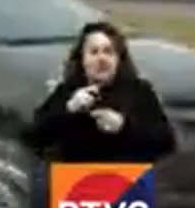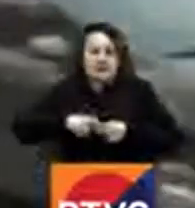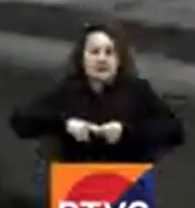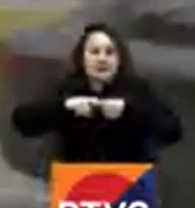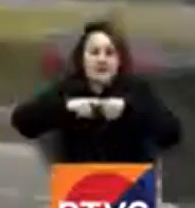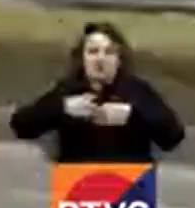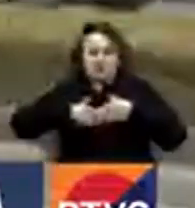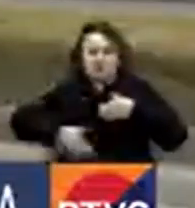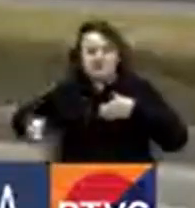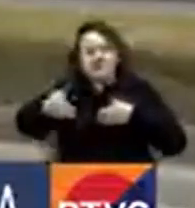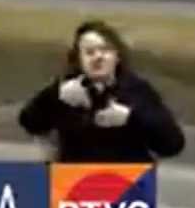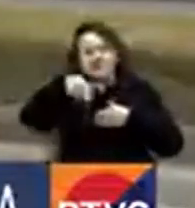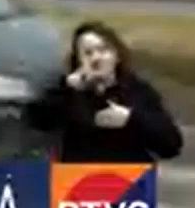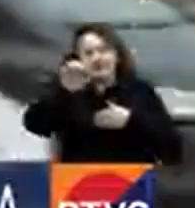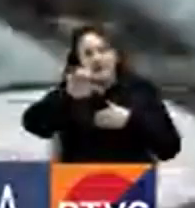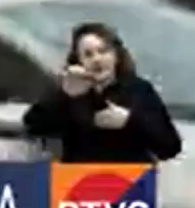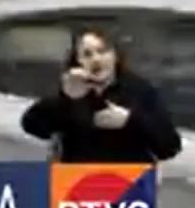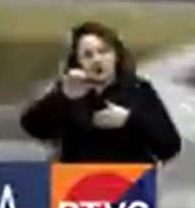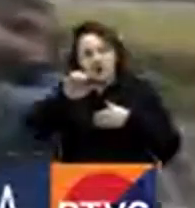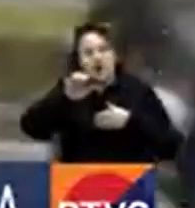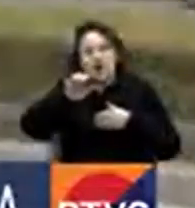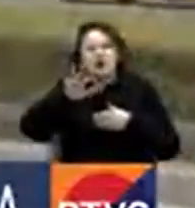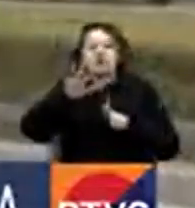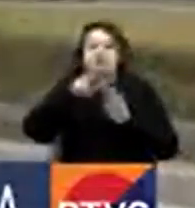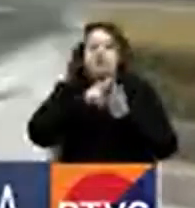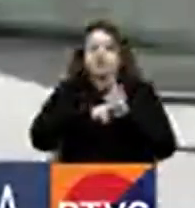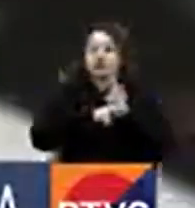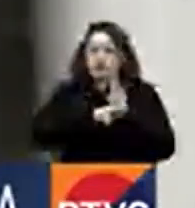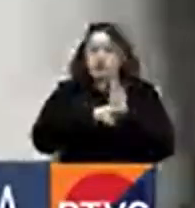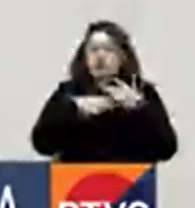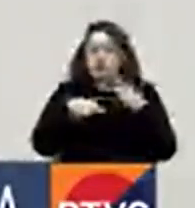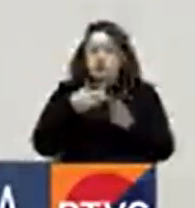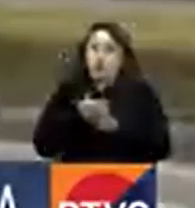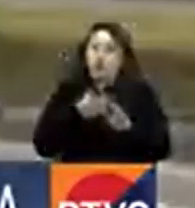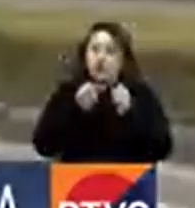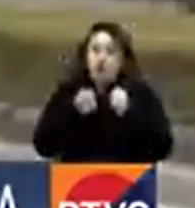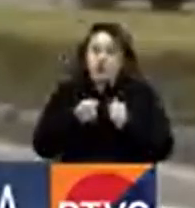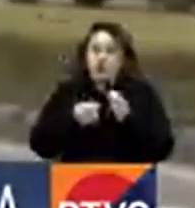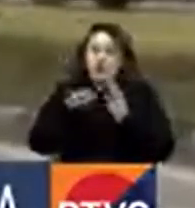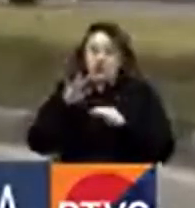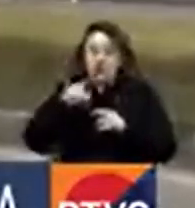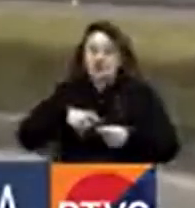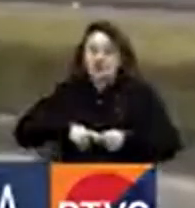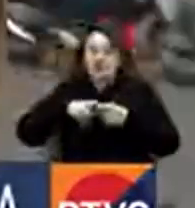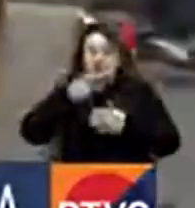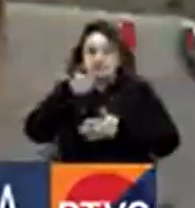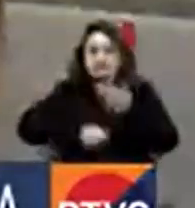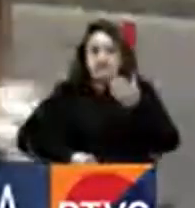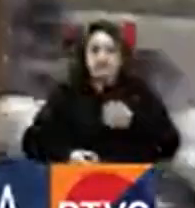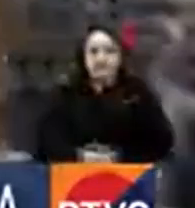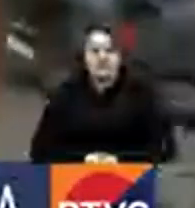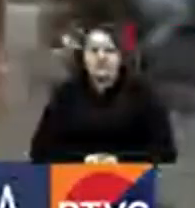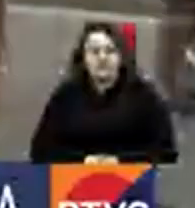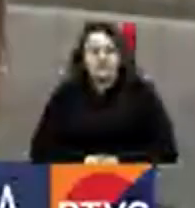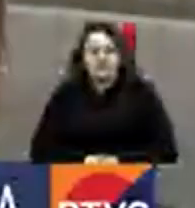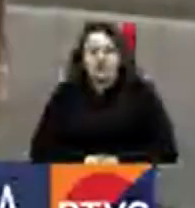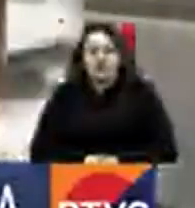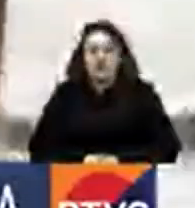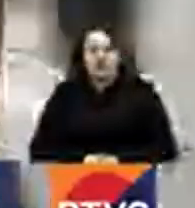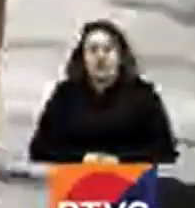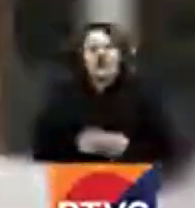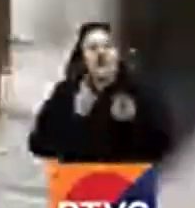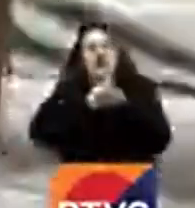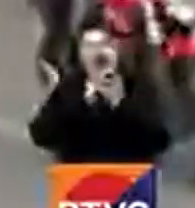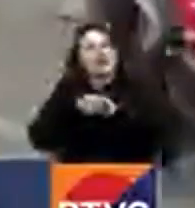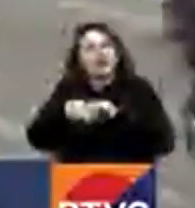del 17. Estaremos con una regulación pues mucho más fuerte y poniendo comparendos por el incumplimiento de la medida. Sobre la rotación que tendría